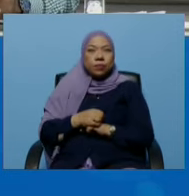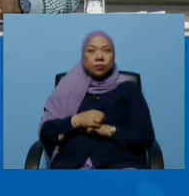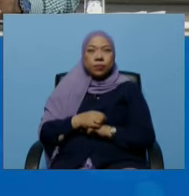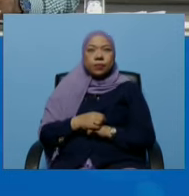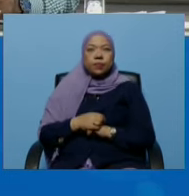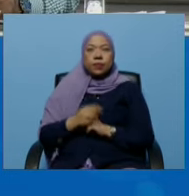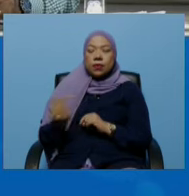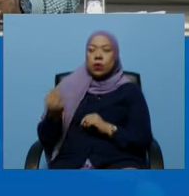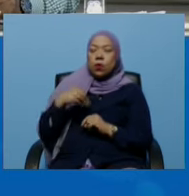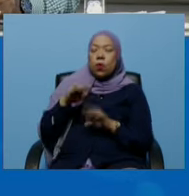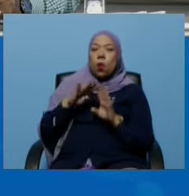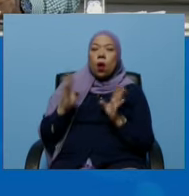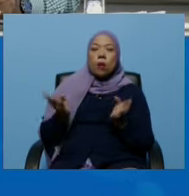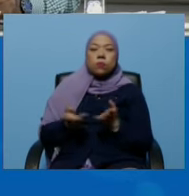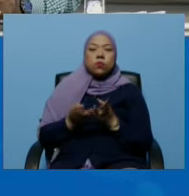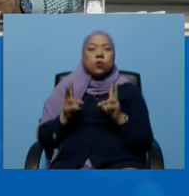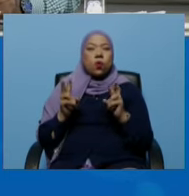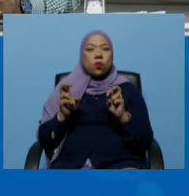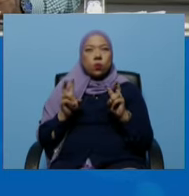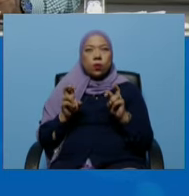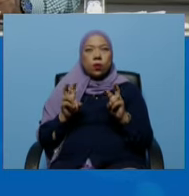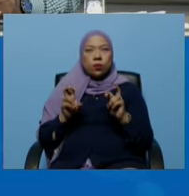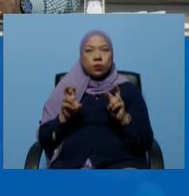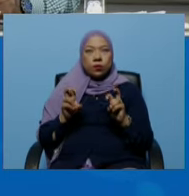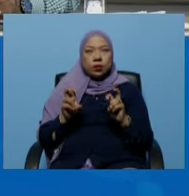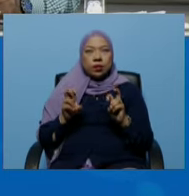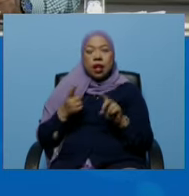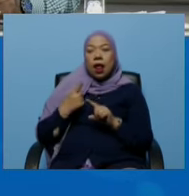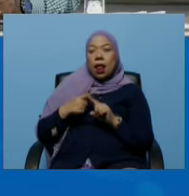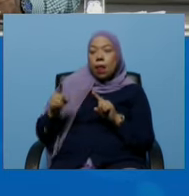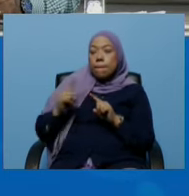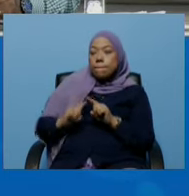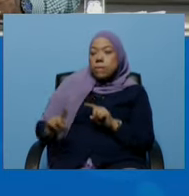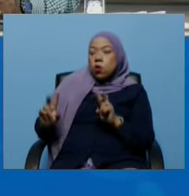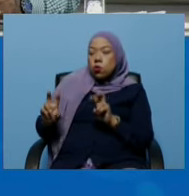Avanzar. El mundo nuevo. El mundo multipolar.